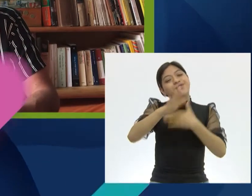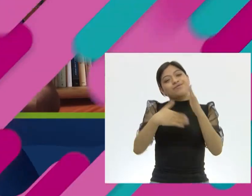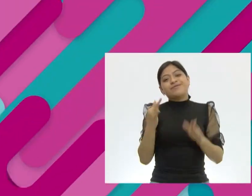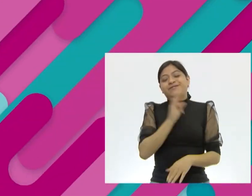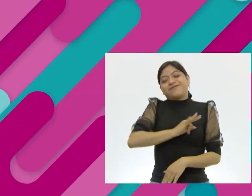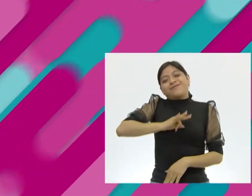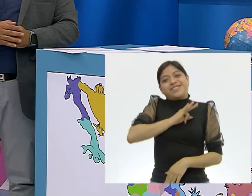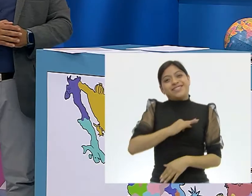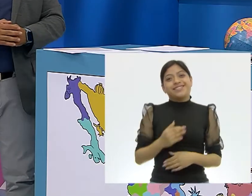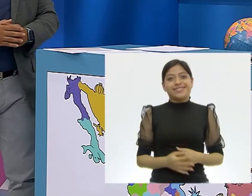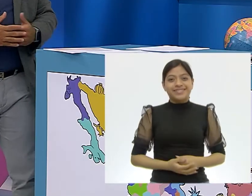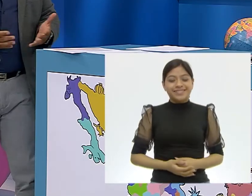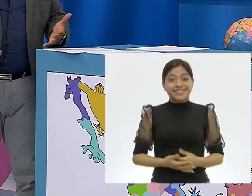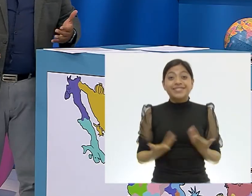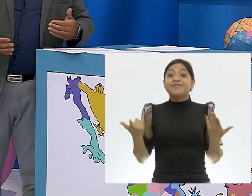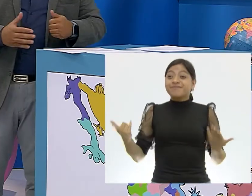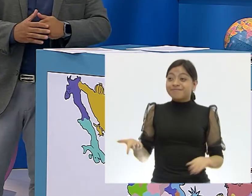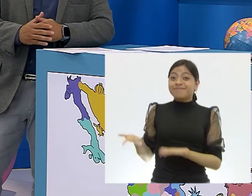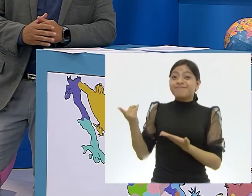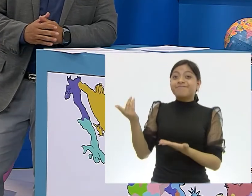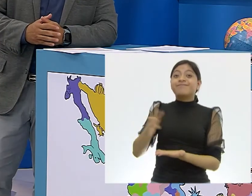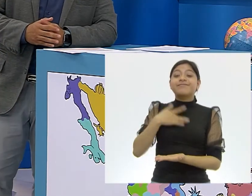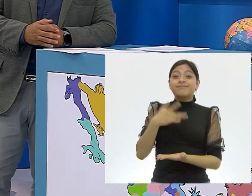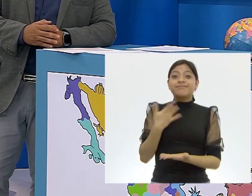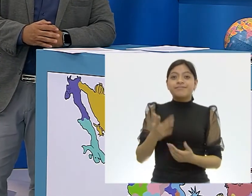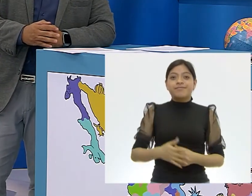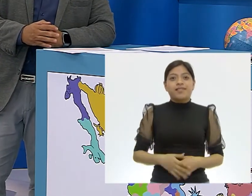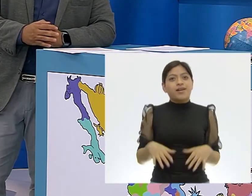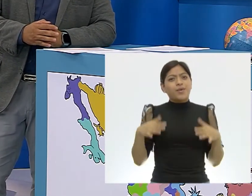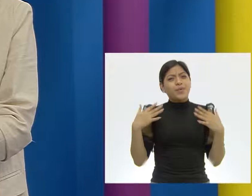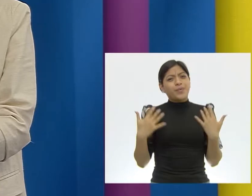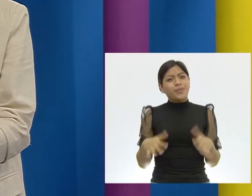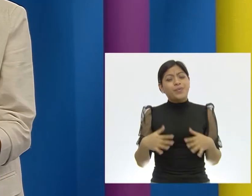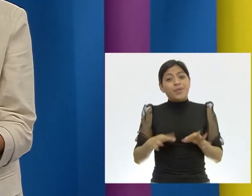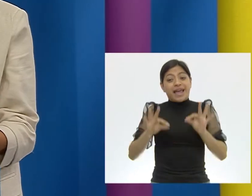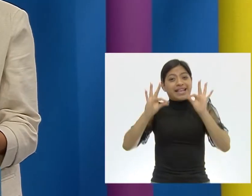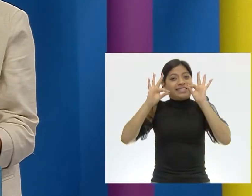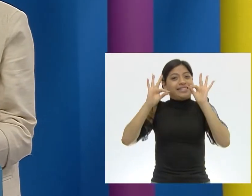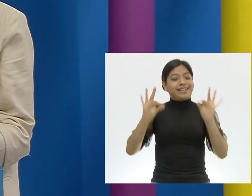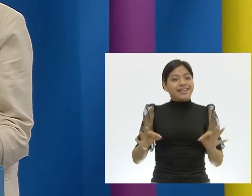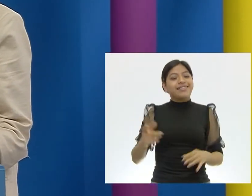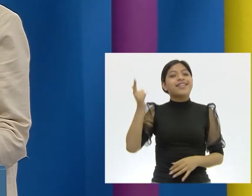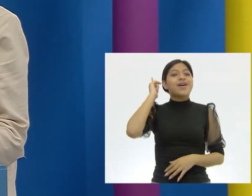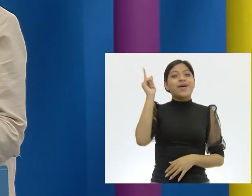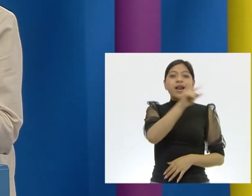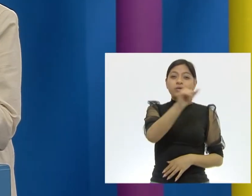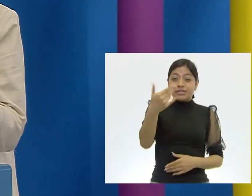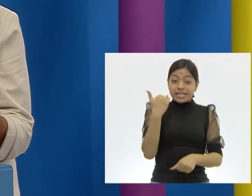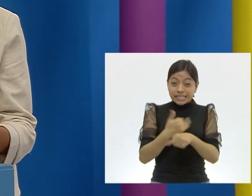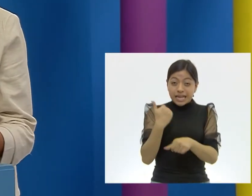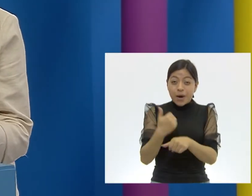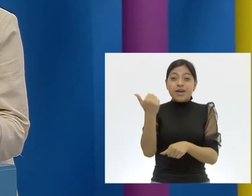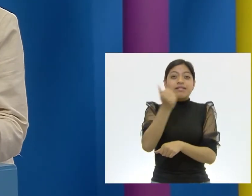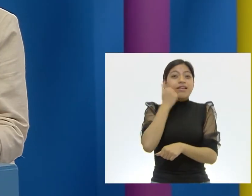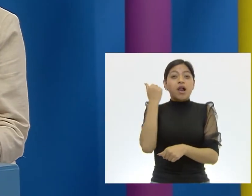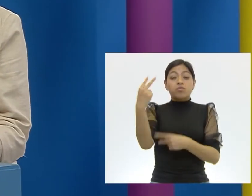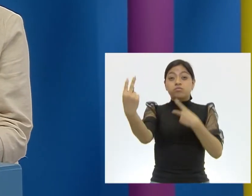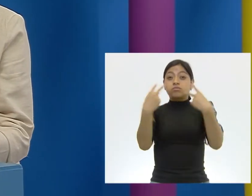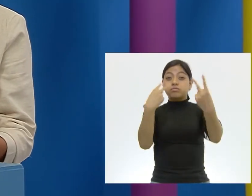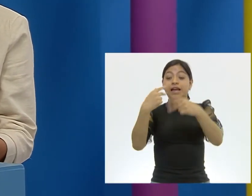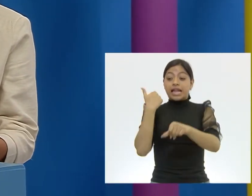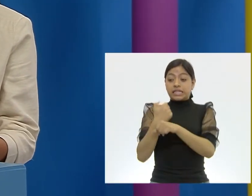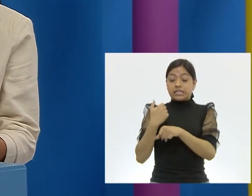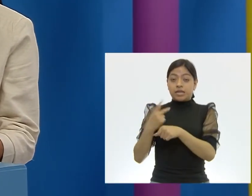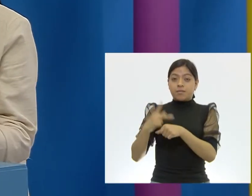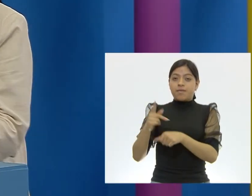felices. ¿Qué te pareció el video? Pues muy pertinente y ojalá que nuestros alumnos y alumnas de sexto grado